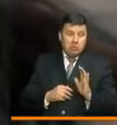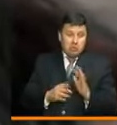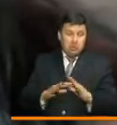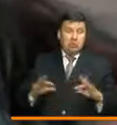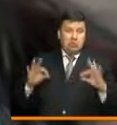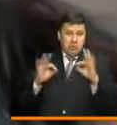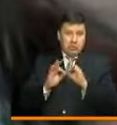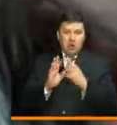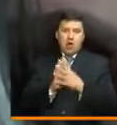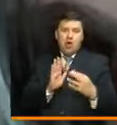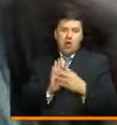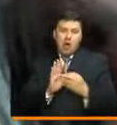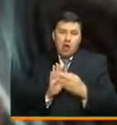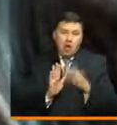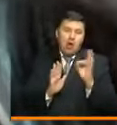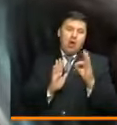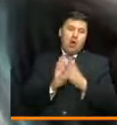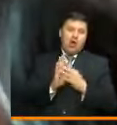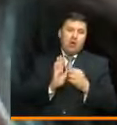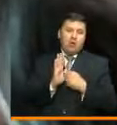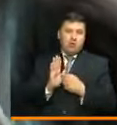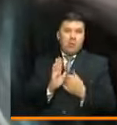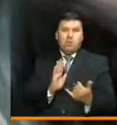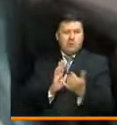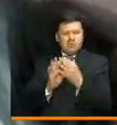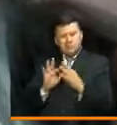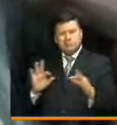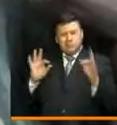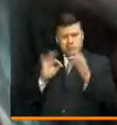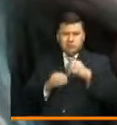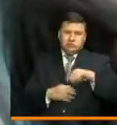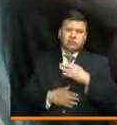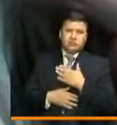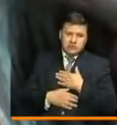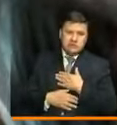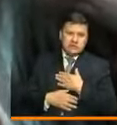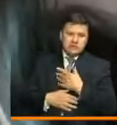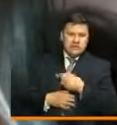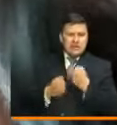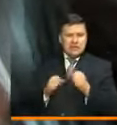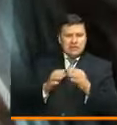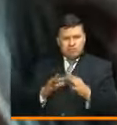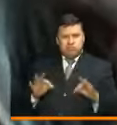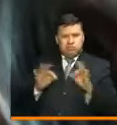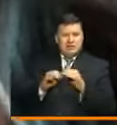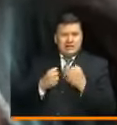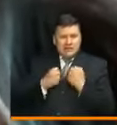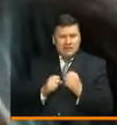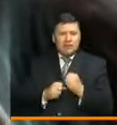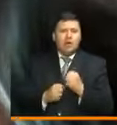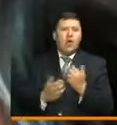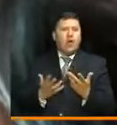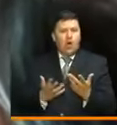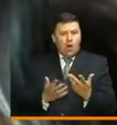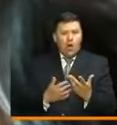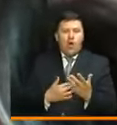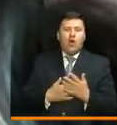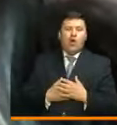o replican o se basan en modelos existentes, de manera que tuvimos que hacer un esfuerzo importante para juzgar